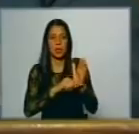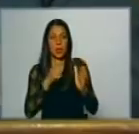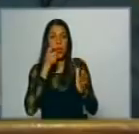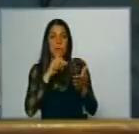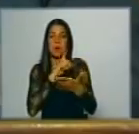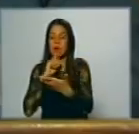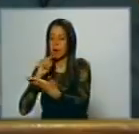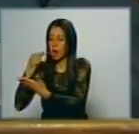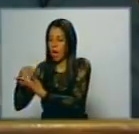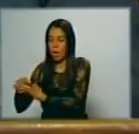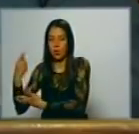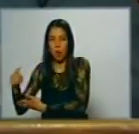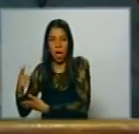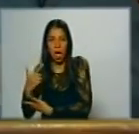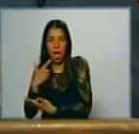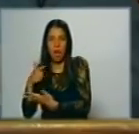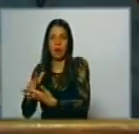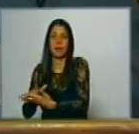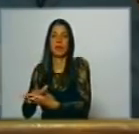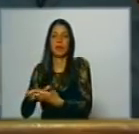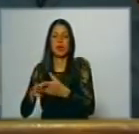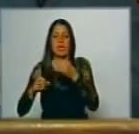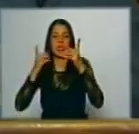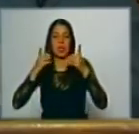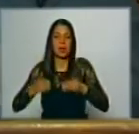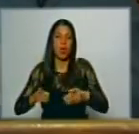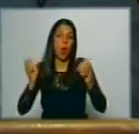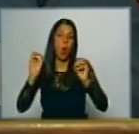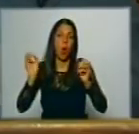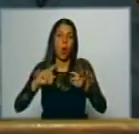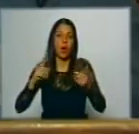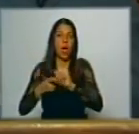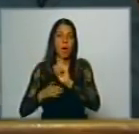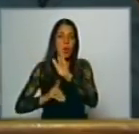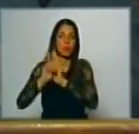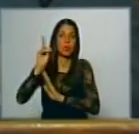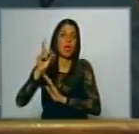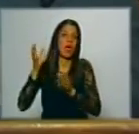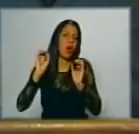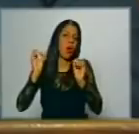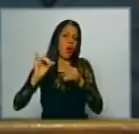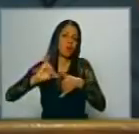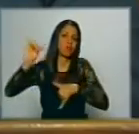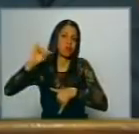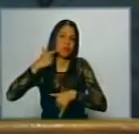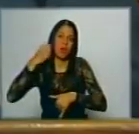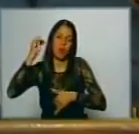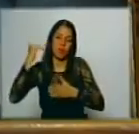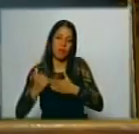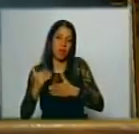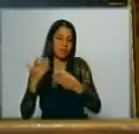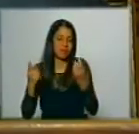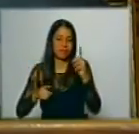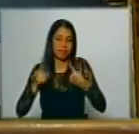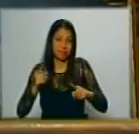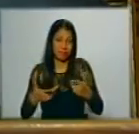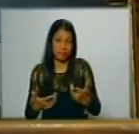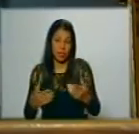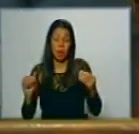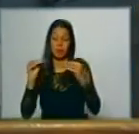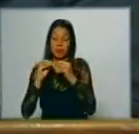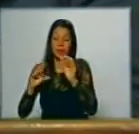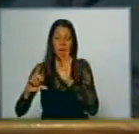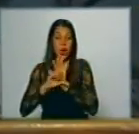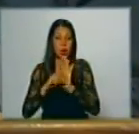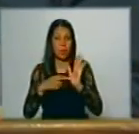registrados, determinados o modificados de conformidad con las disposiciones contenidas en esta norma.